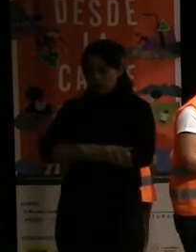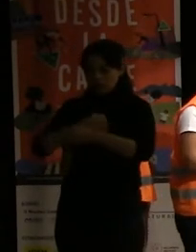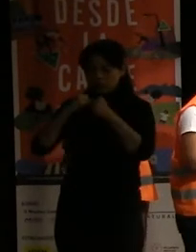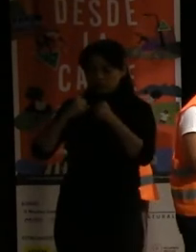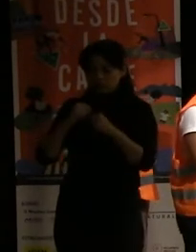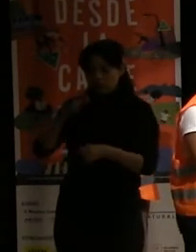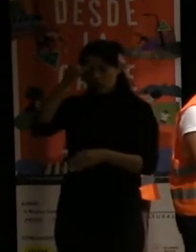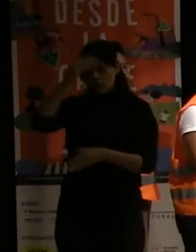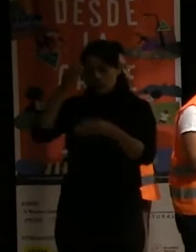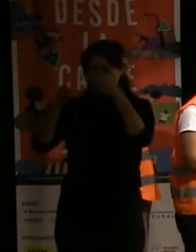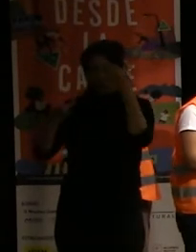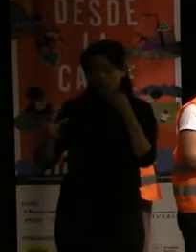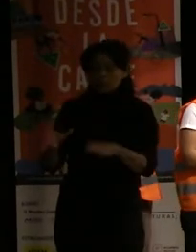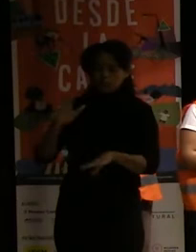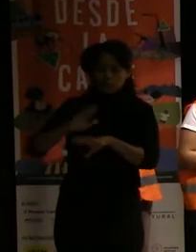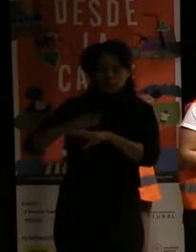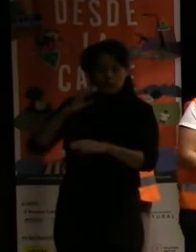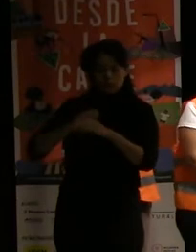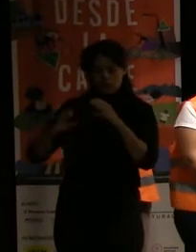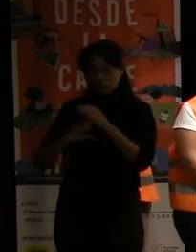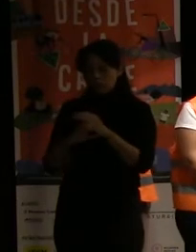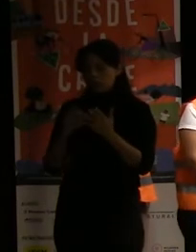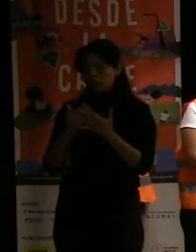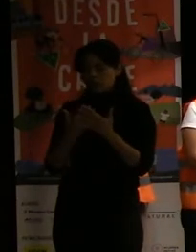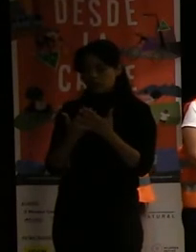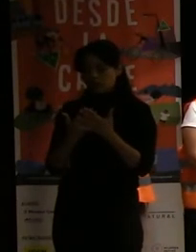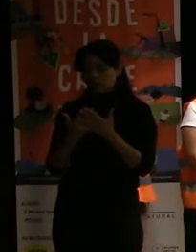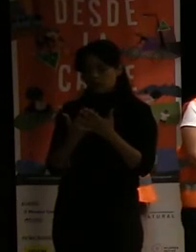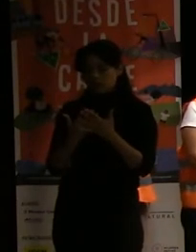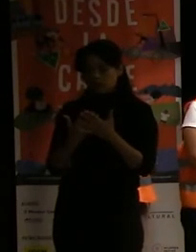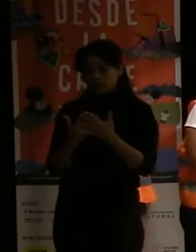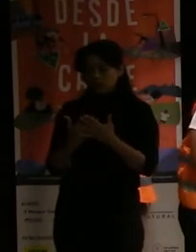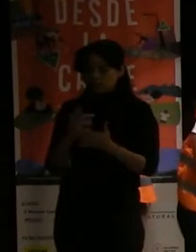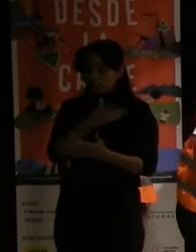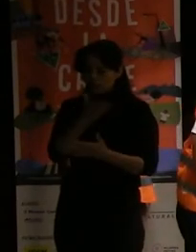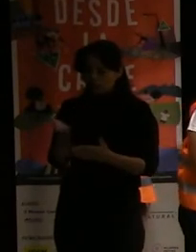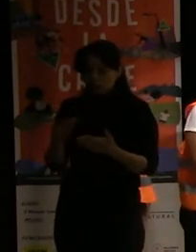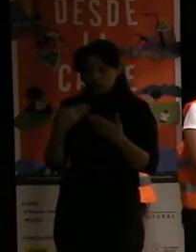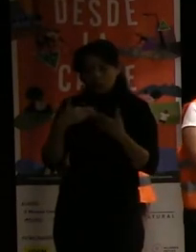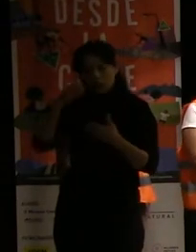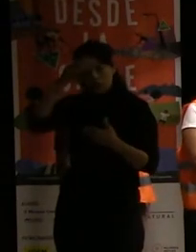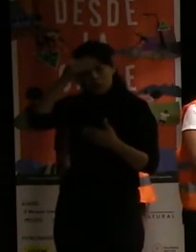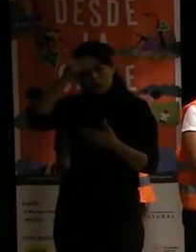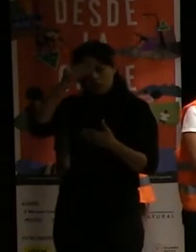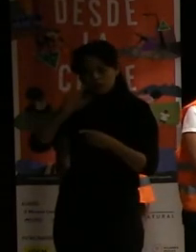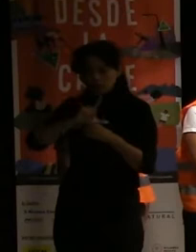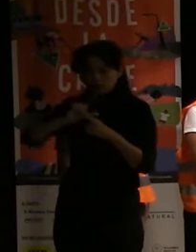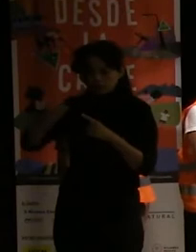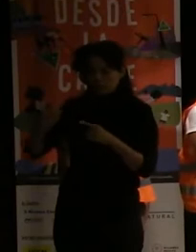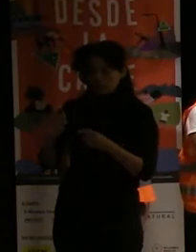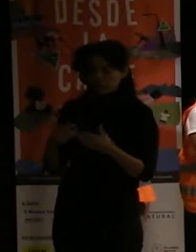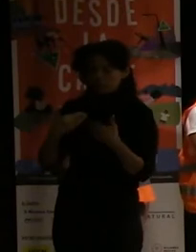vez cada encuentro aprendemos más cosas y esperamos que se lleven muchas reflexiones a sociedades y